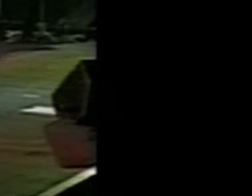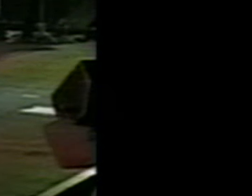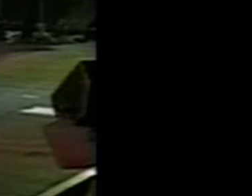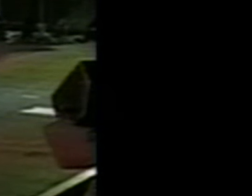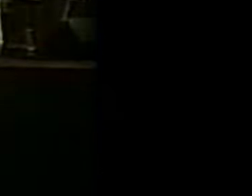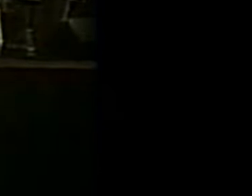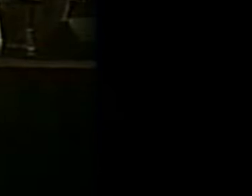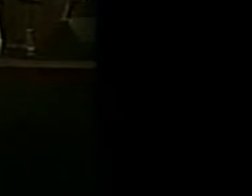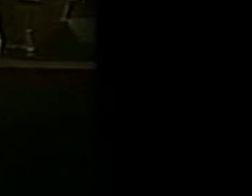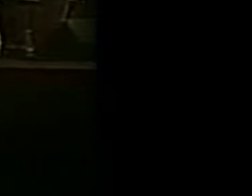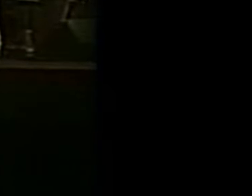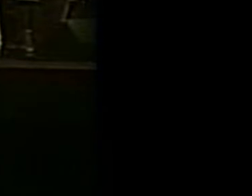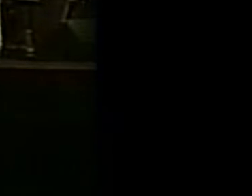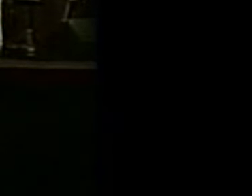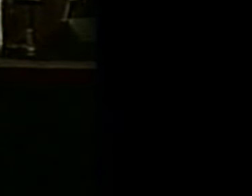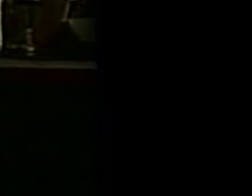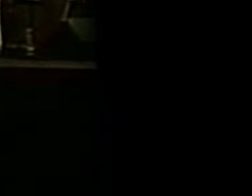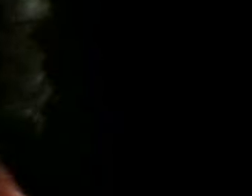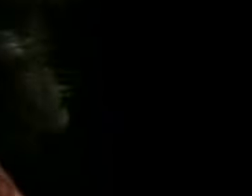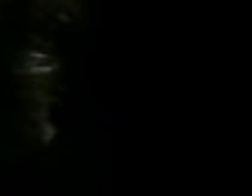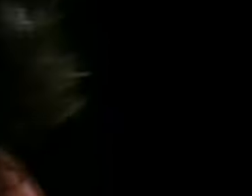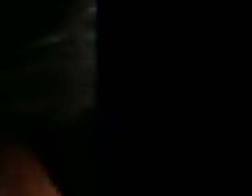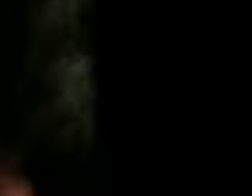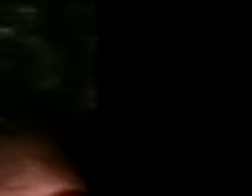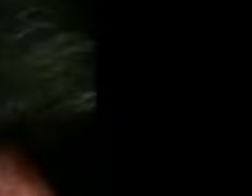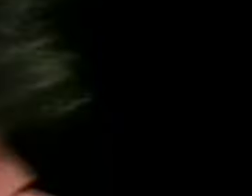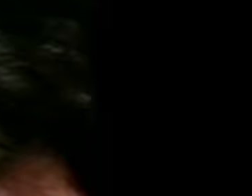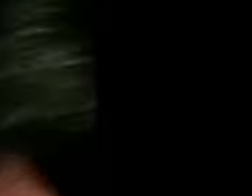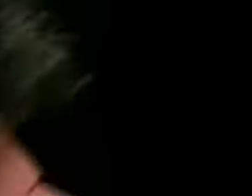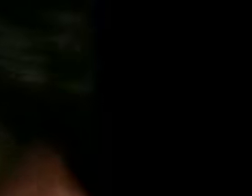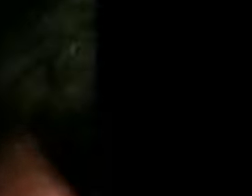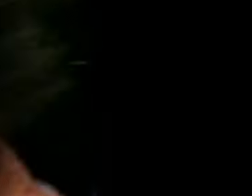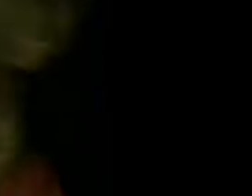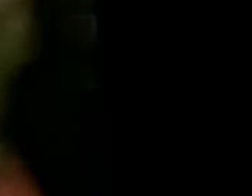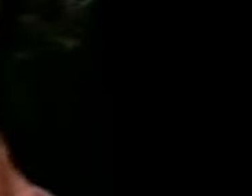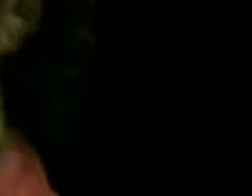Y que al fin después del juego